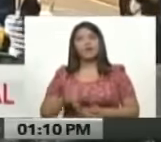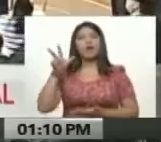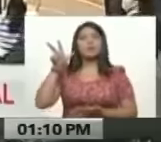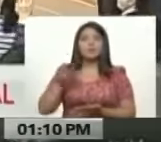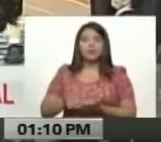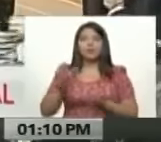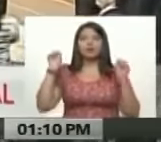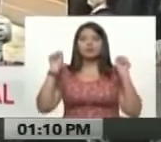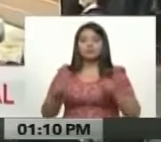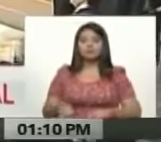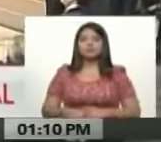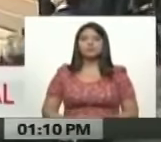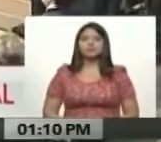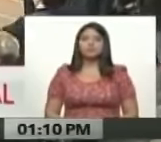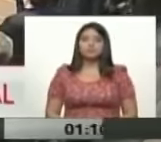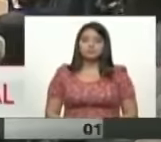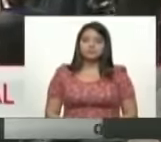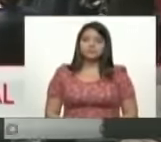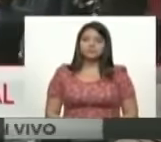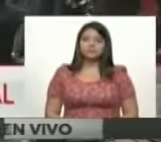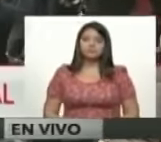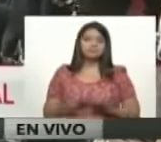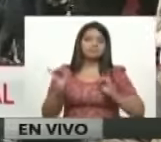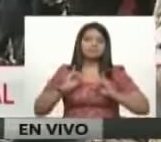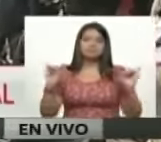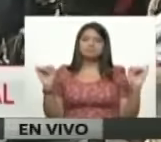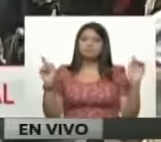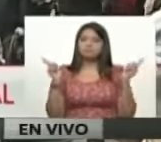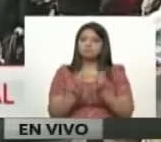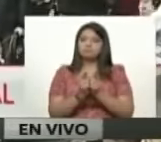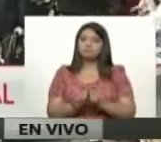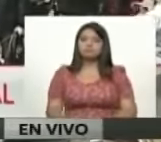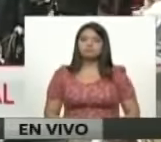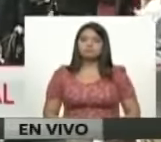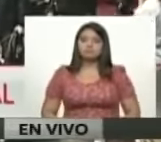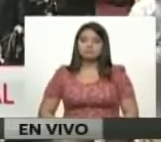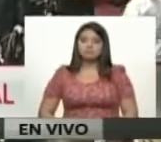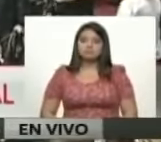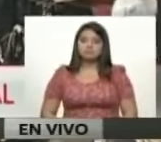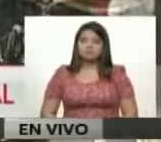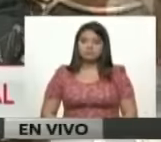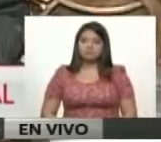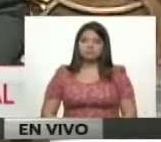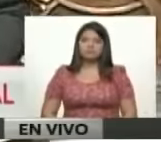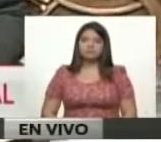aprobado. Esto es todo, ciudadano director de debate.